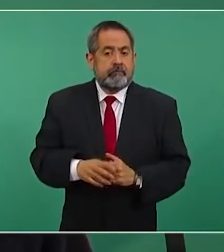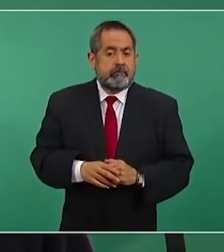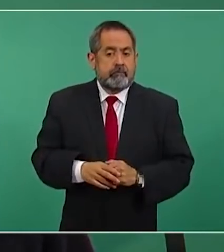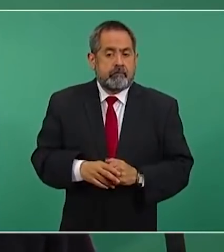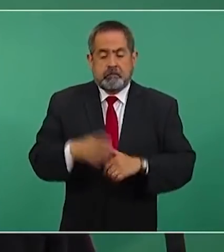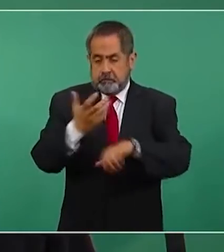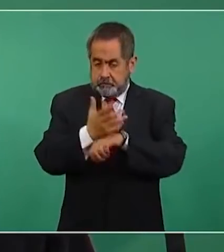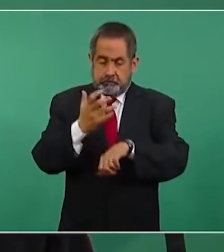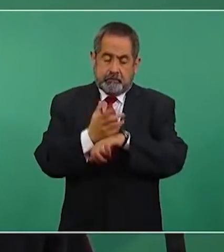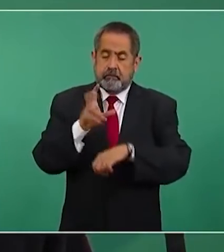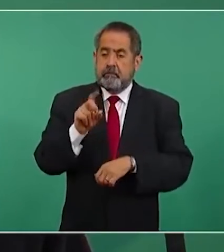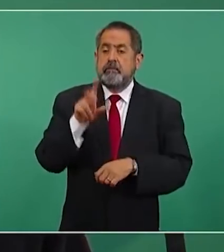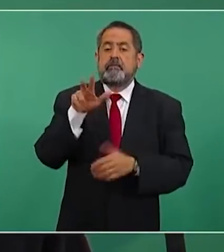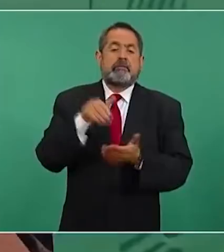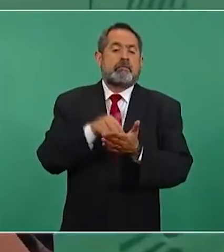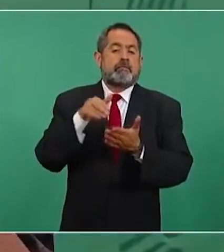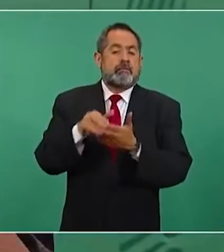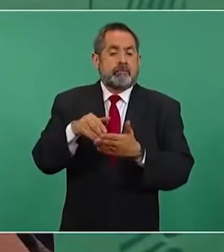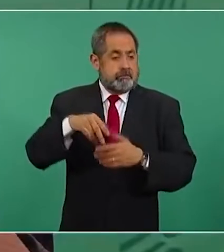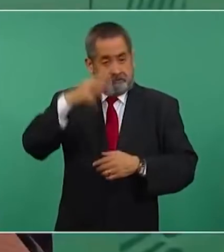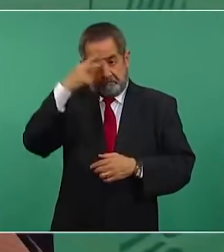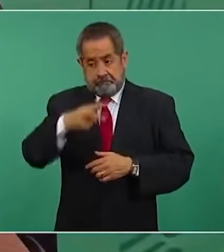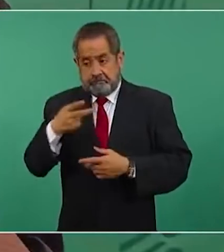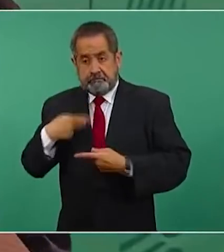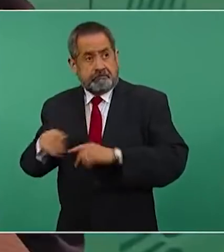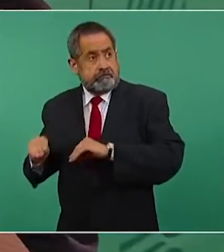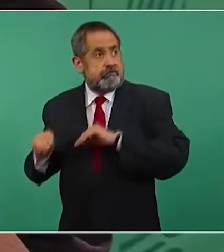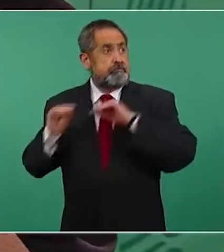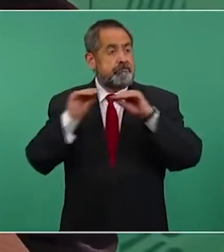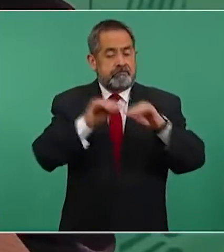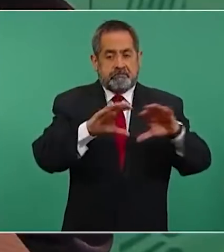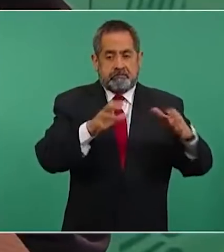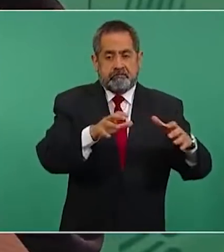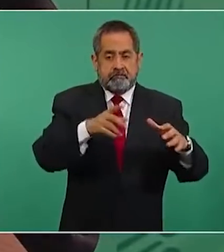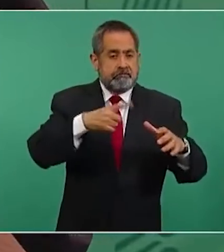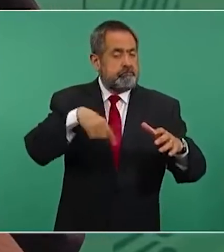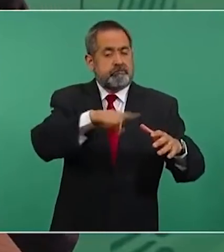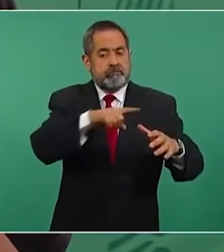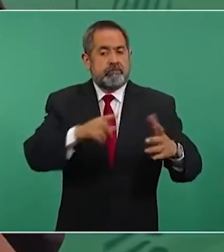en eeuu que los hermanos